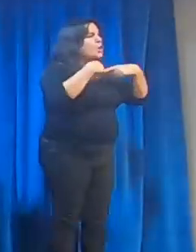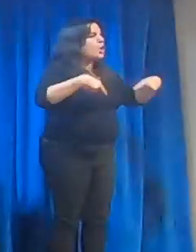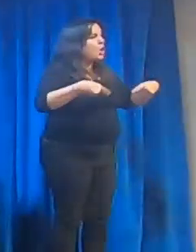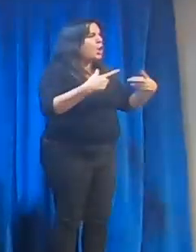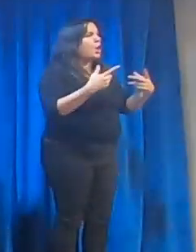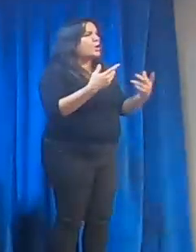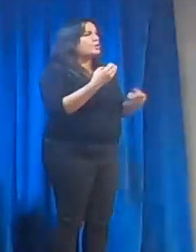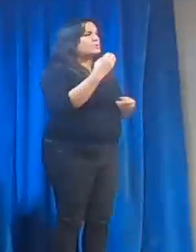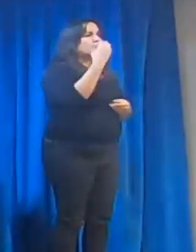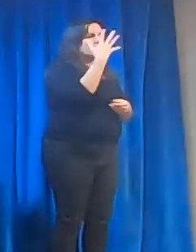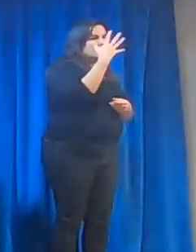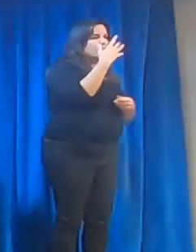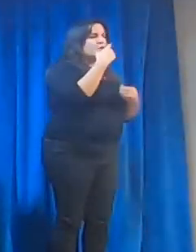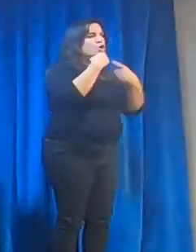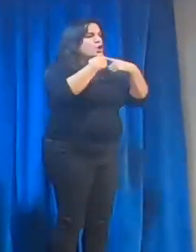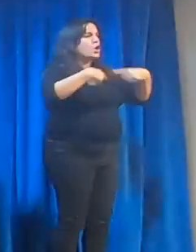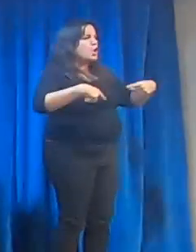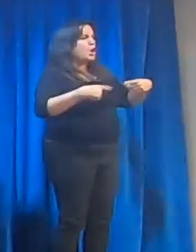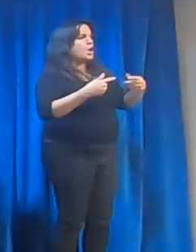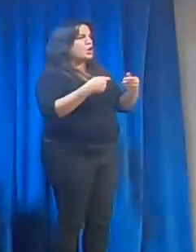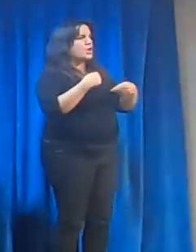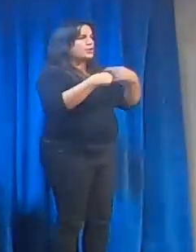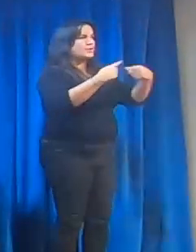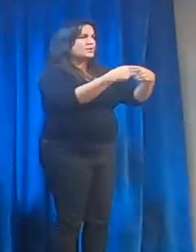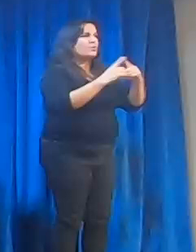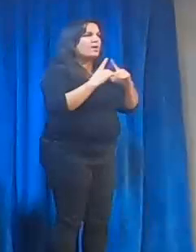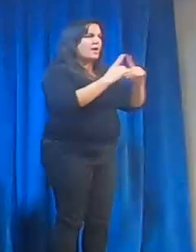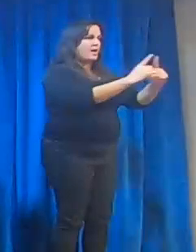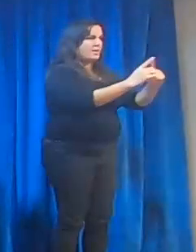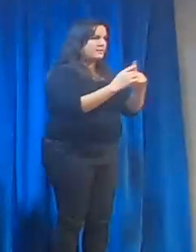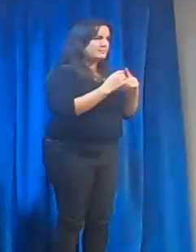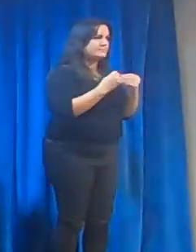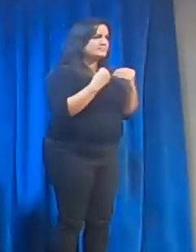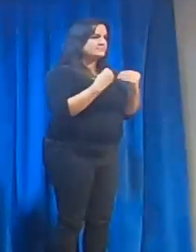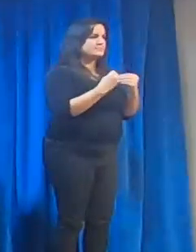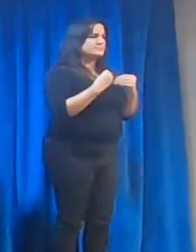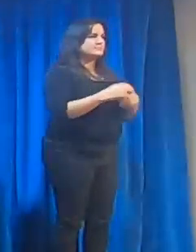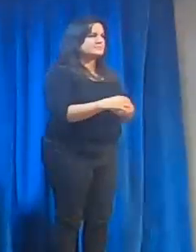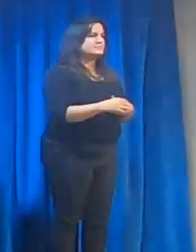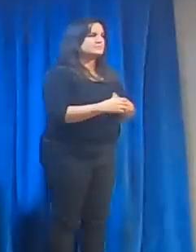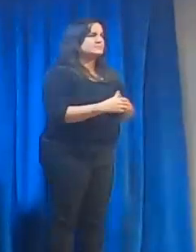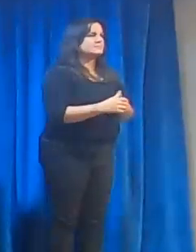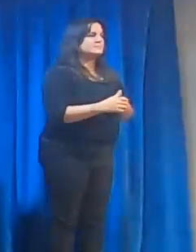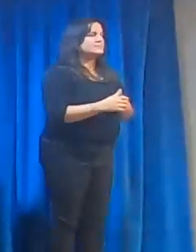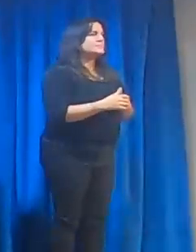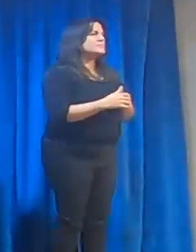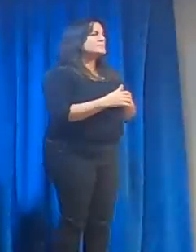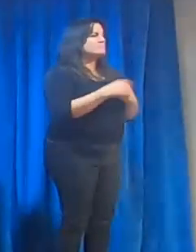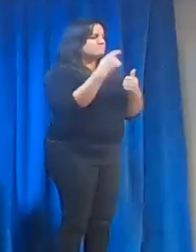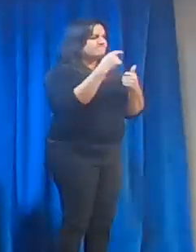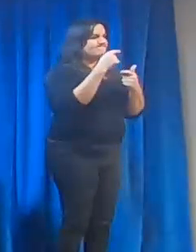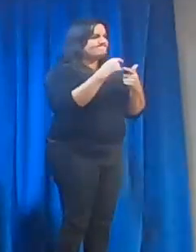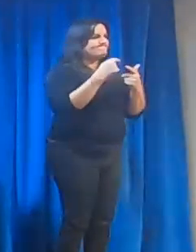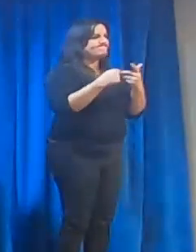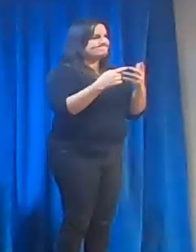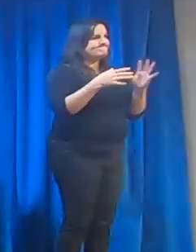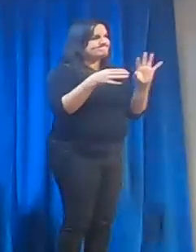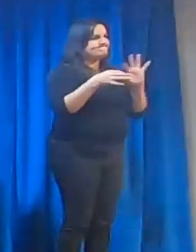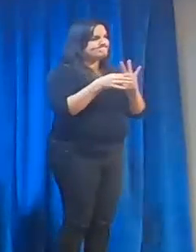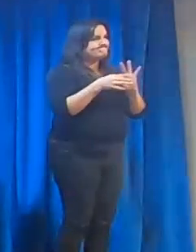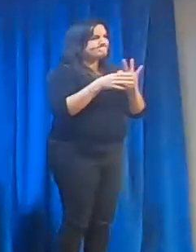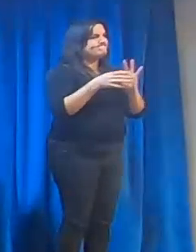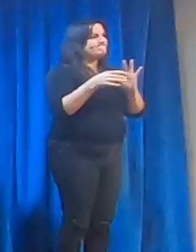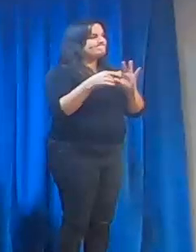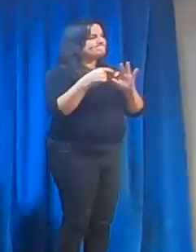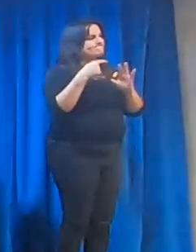que tiene luz con brillo, color y continuidad. Y que todas estas condiciones ligadas con